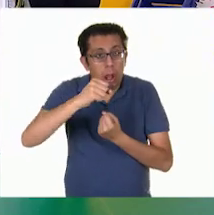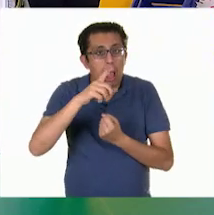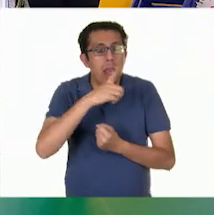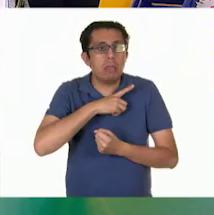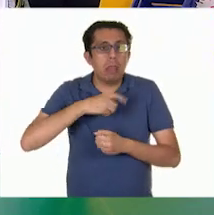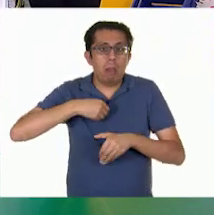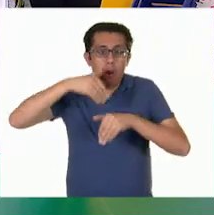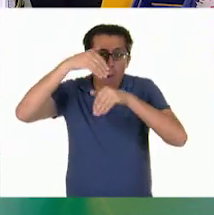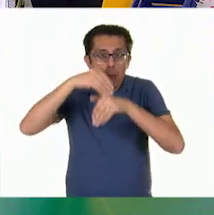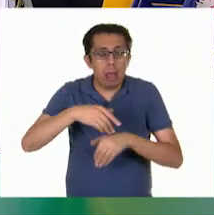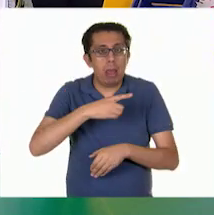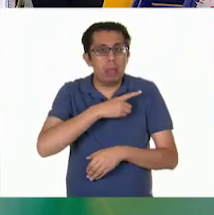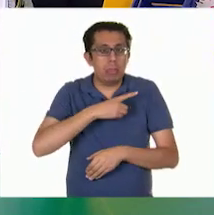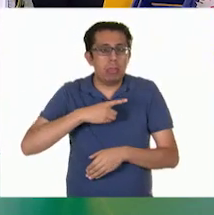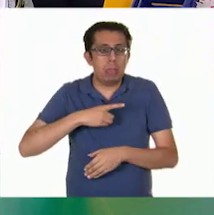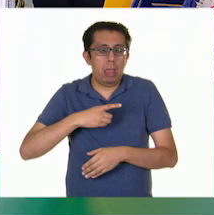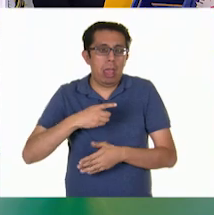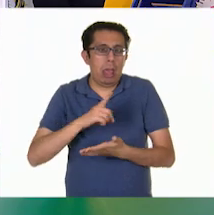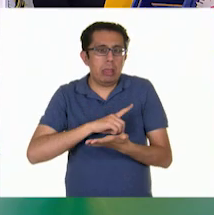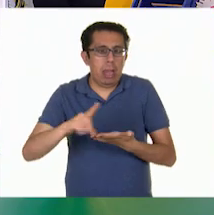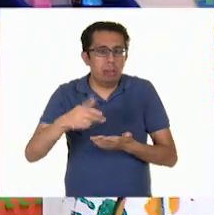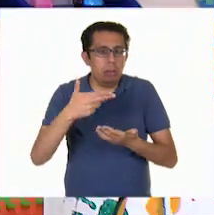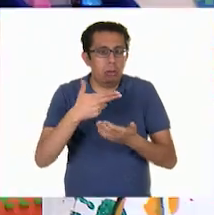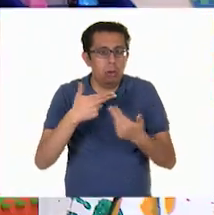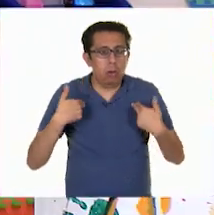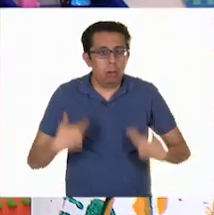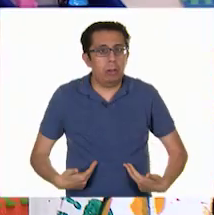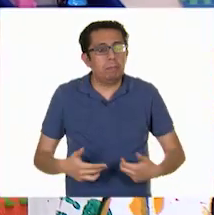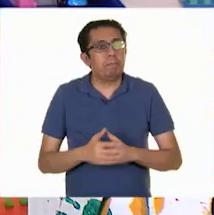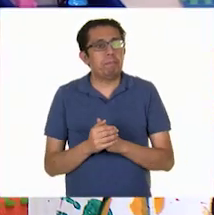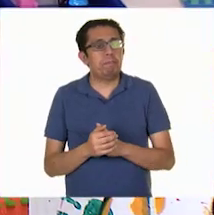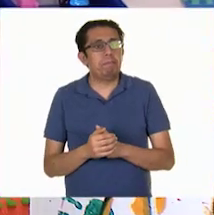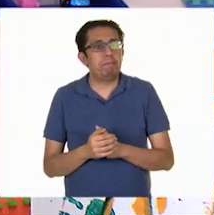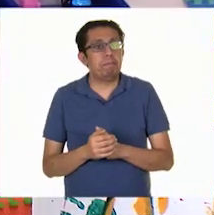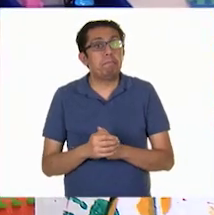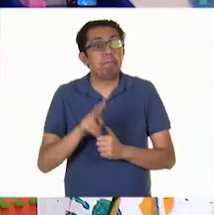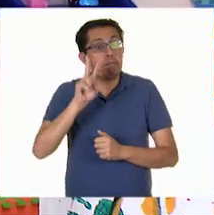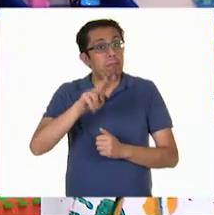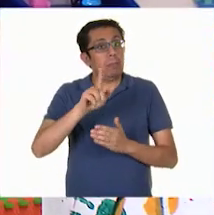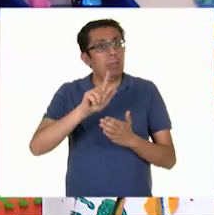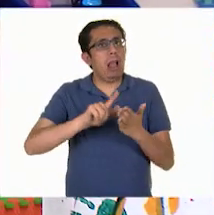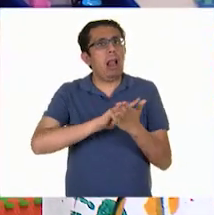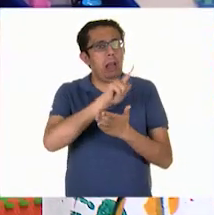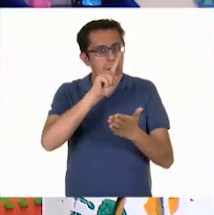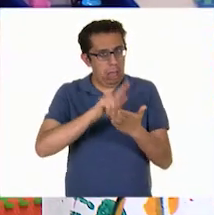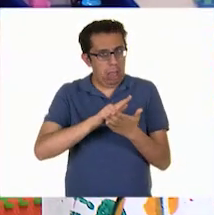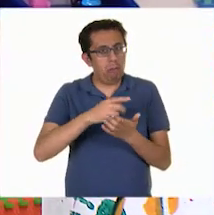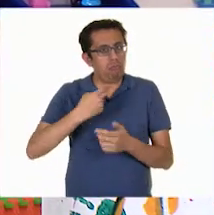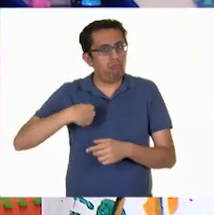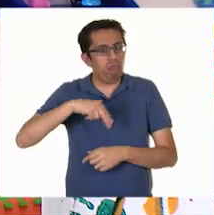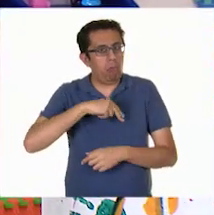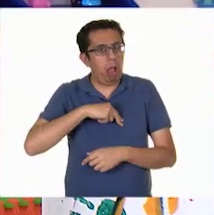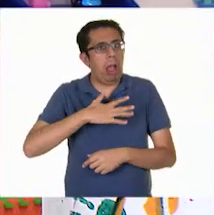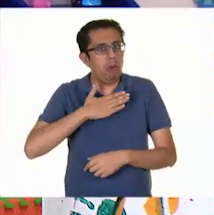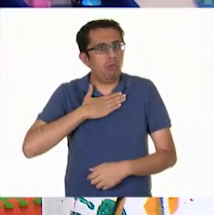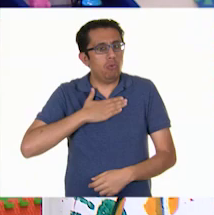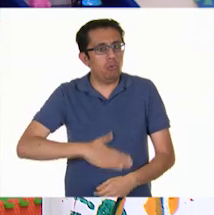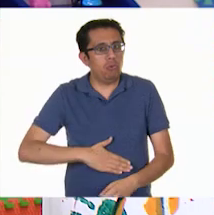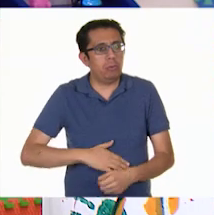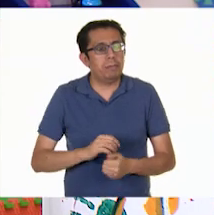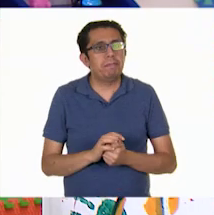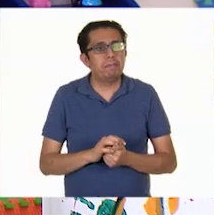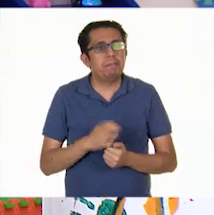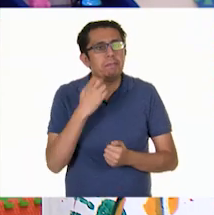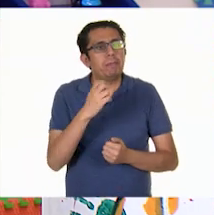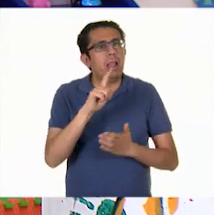humanos de todas y todos. Uh-huh. Qué bueno, entonces nuestras leyes son más justas. Justo por eso, de las normas